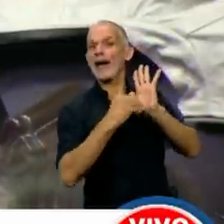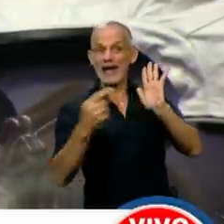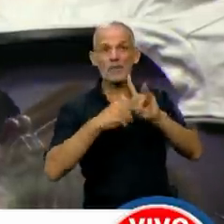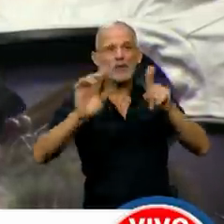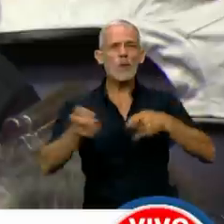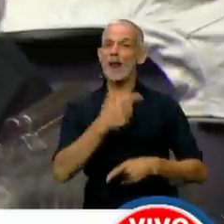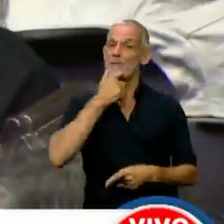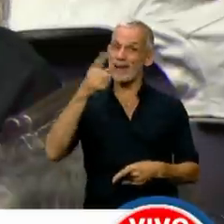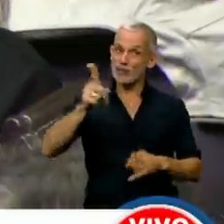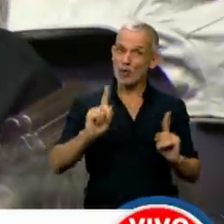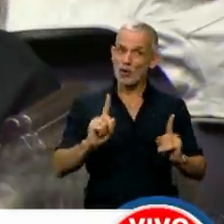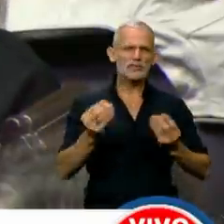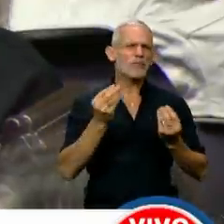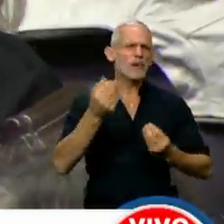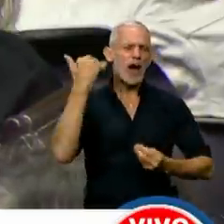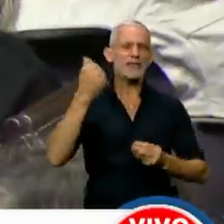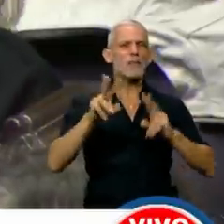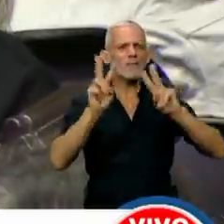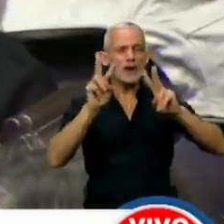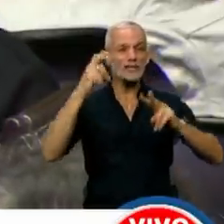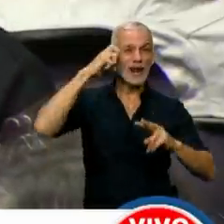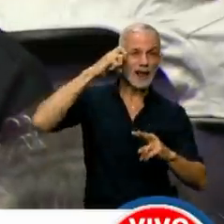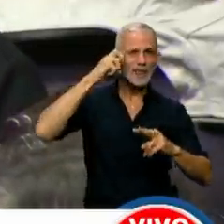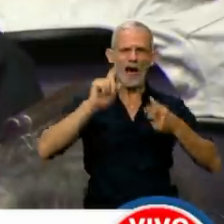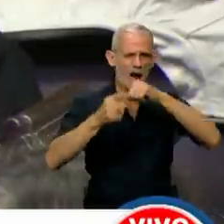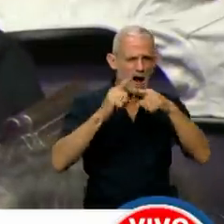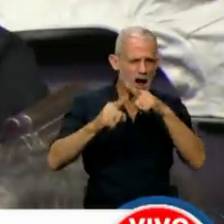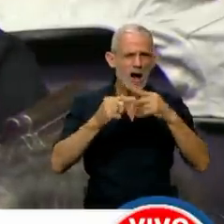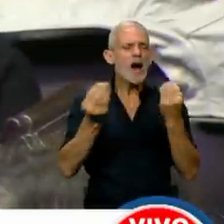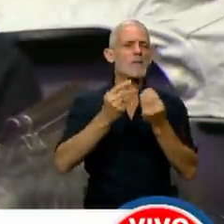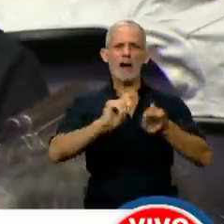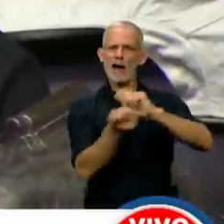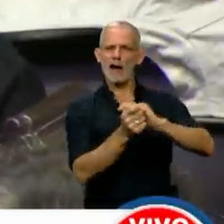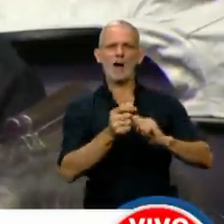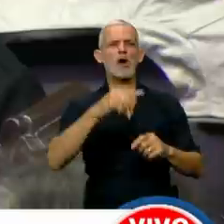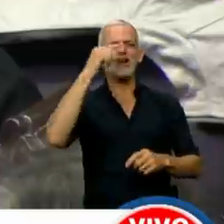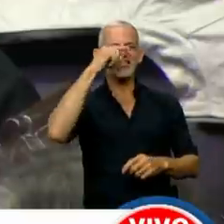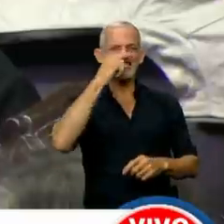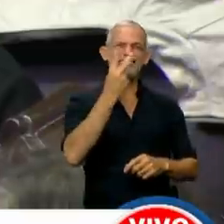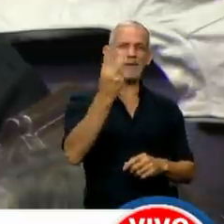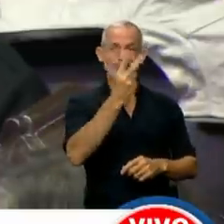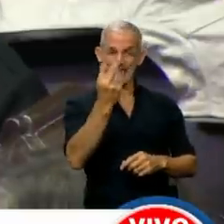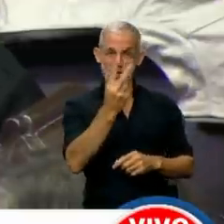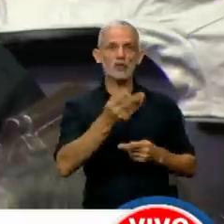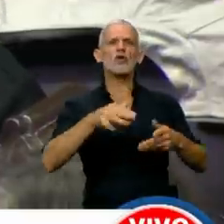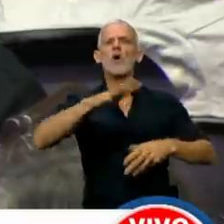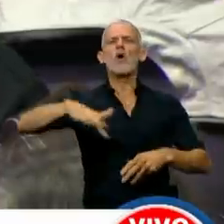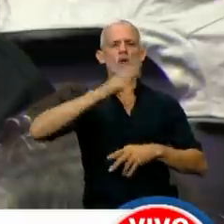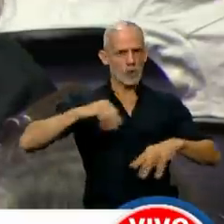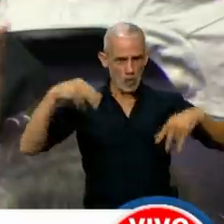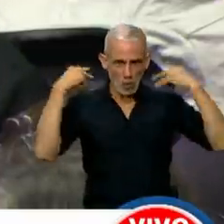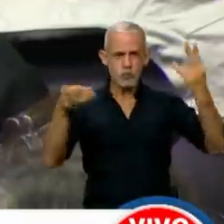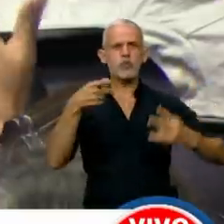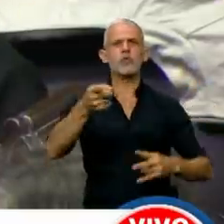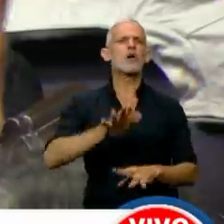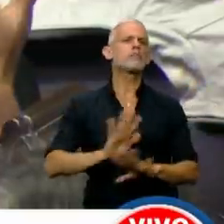también cuando peronistas y radicales se pusieron de acuerdo para a las 77 22 y el pueblo se levantó